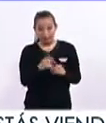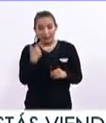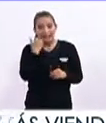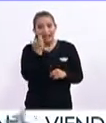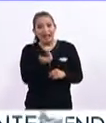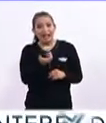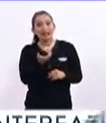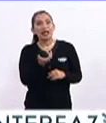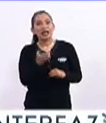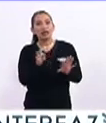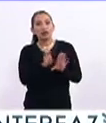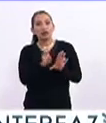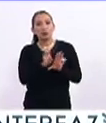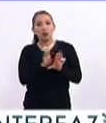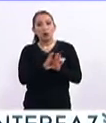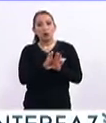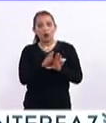tratar de,